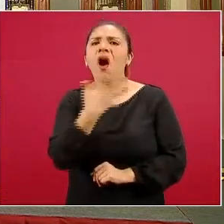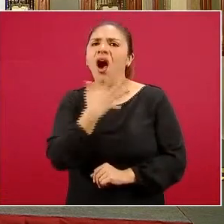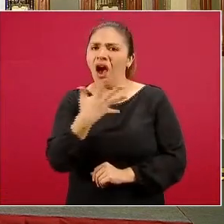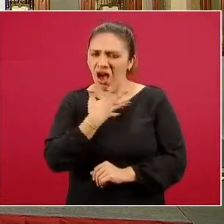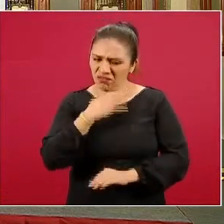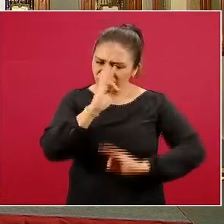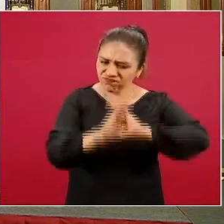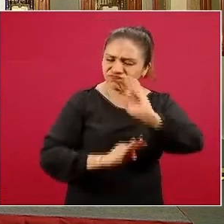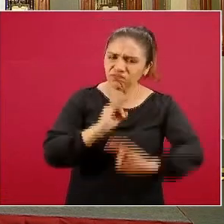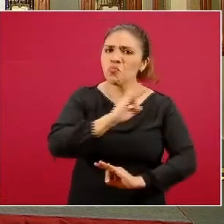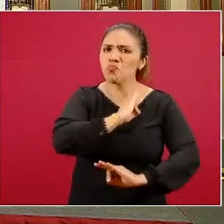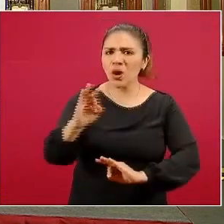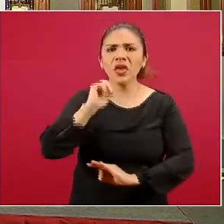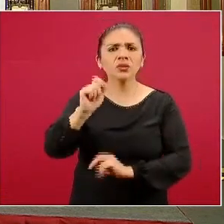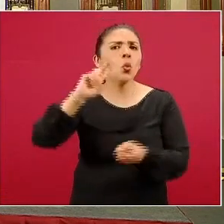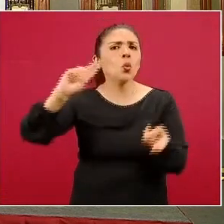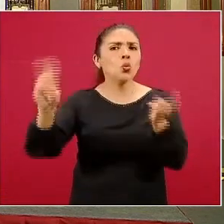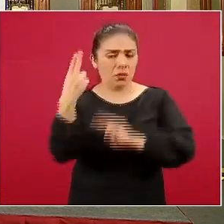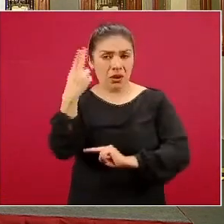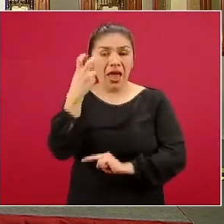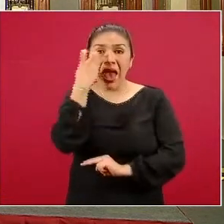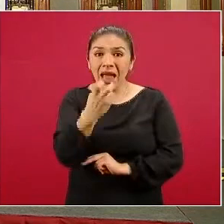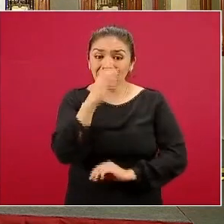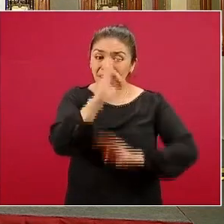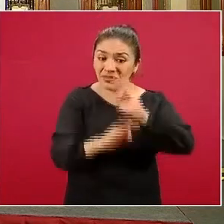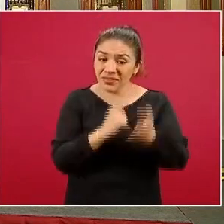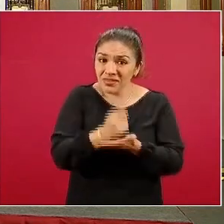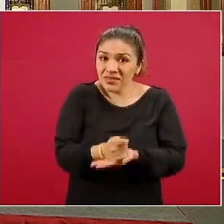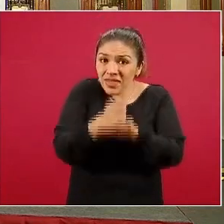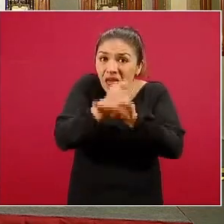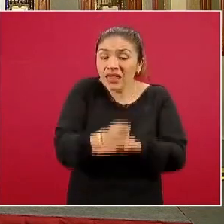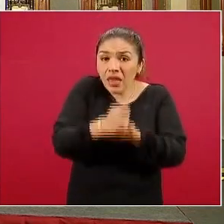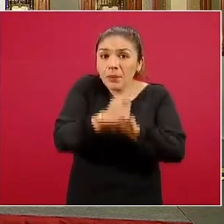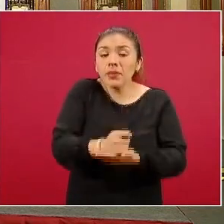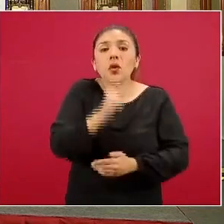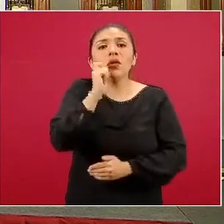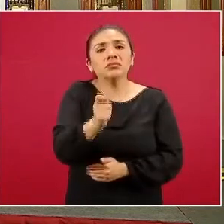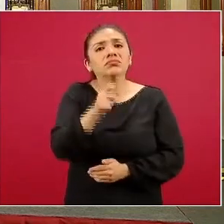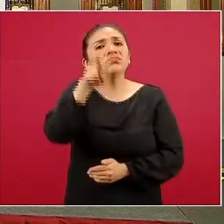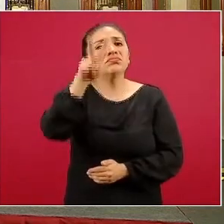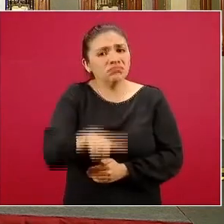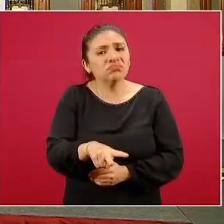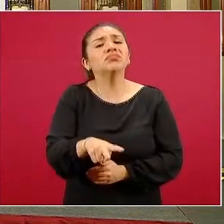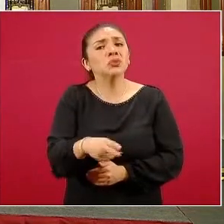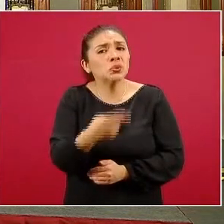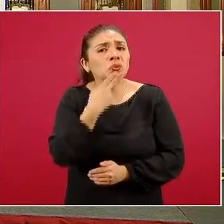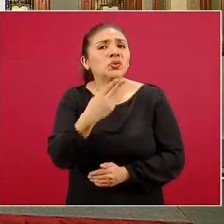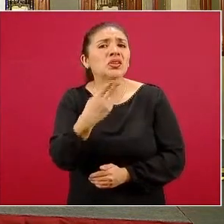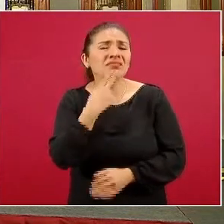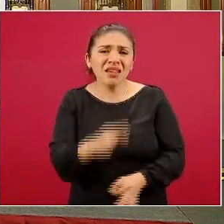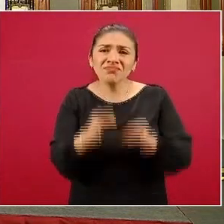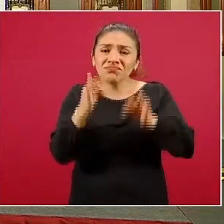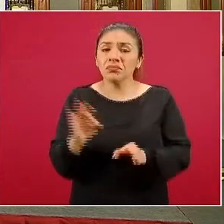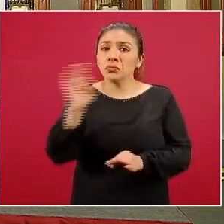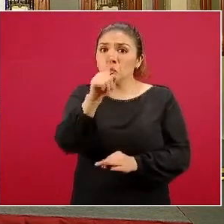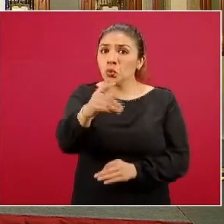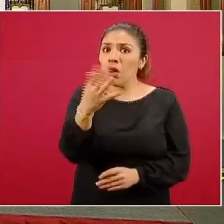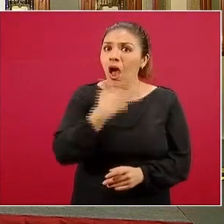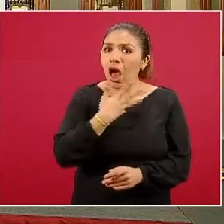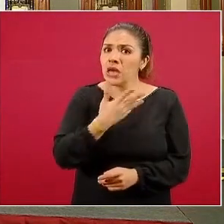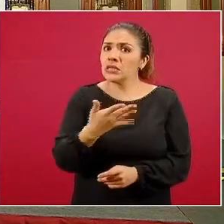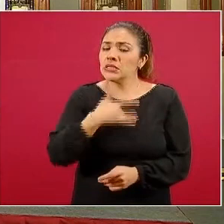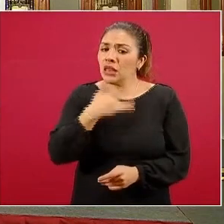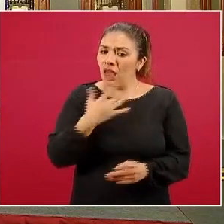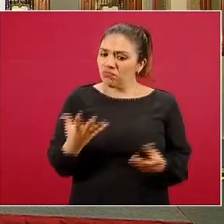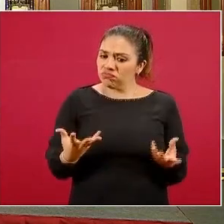este tratamiento universal, y este tratamiento aparte es sumamente efectivo si se tiene una adecuada